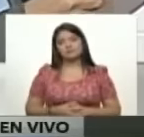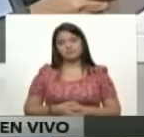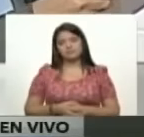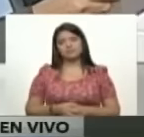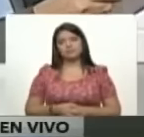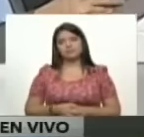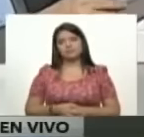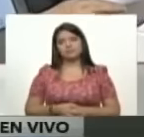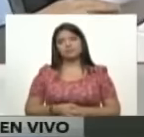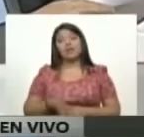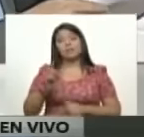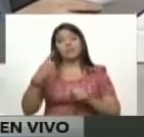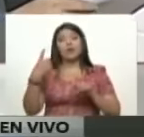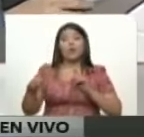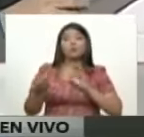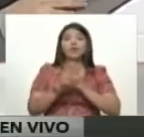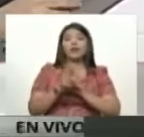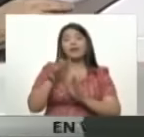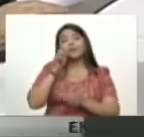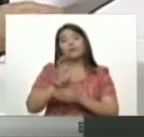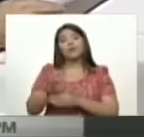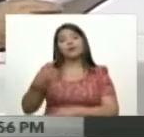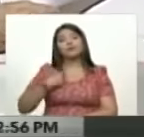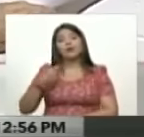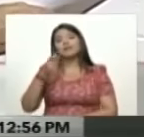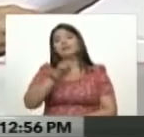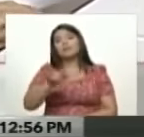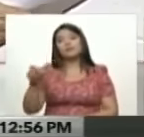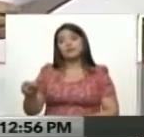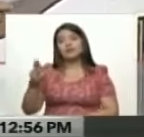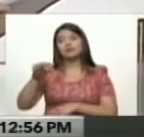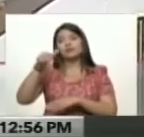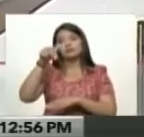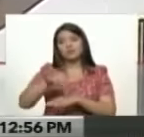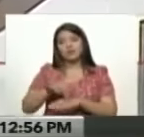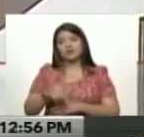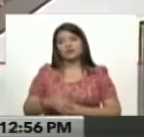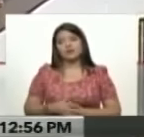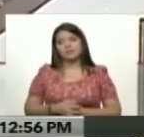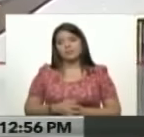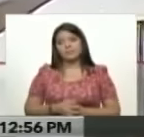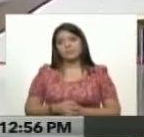Ley de Protección Social Integral de Artistas y Cultores Nacionales